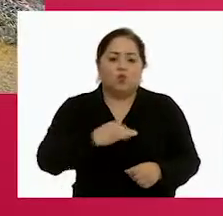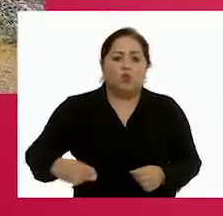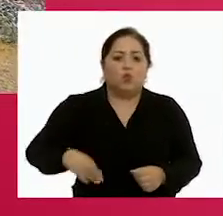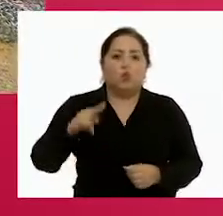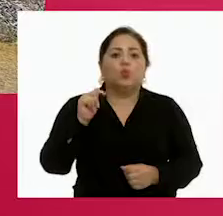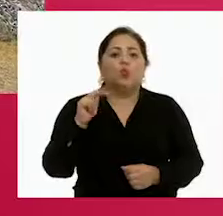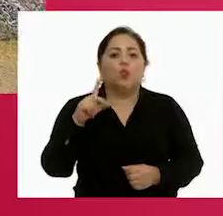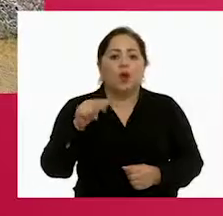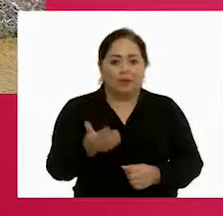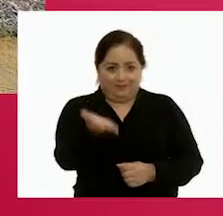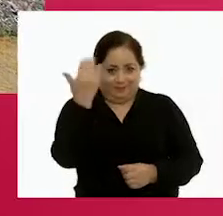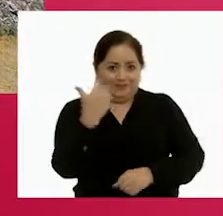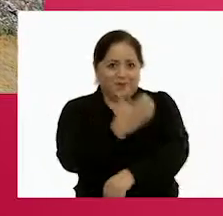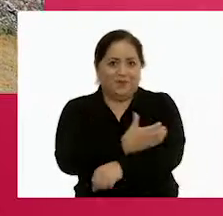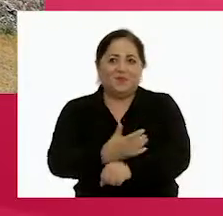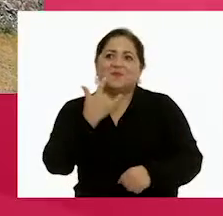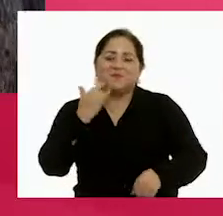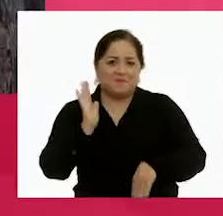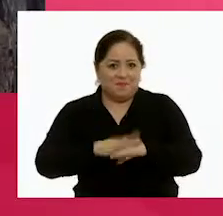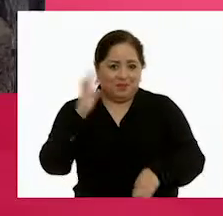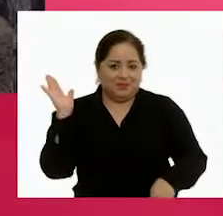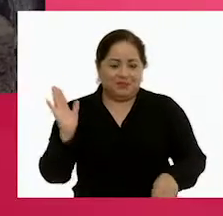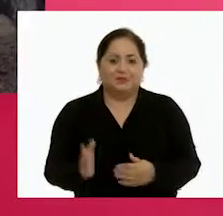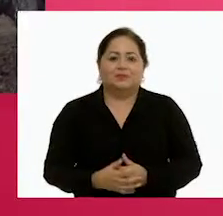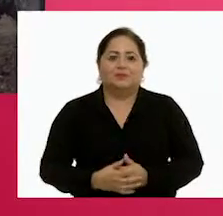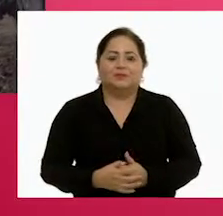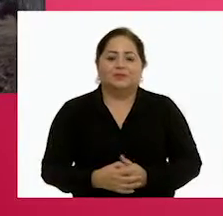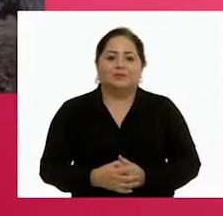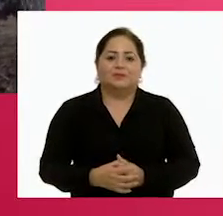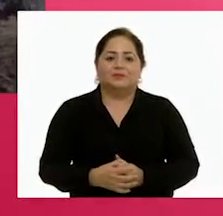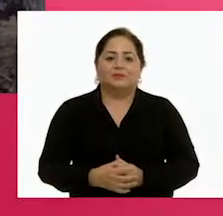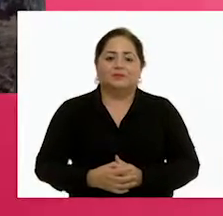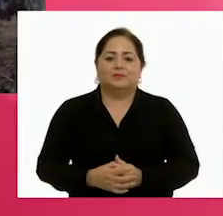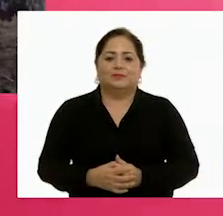Tula. ¿Me acompañan en una aventura más?